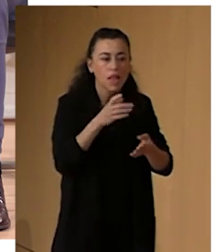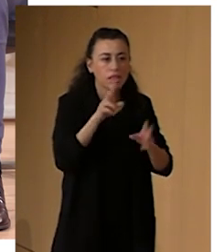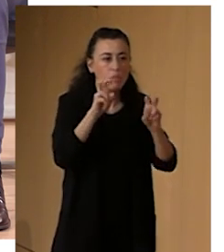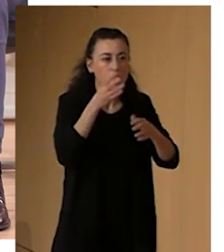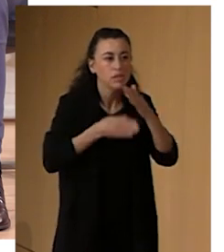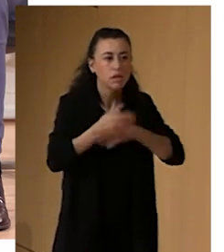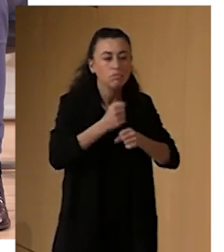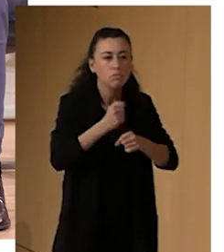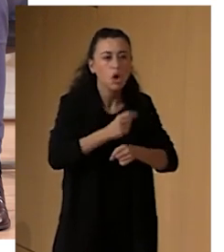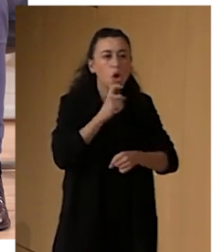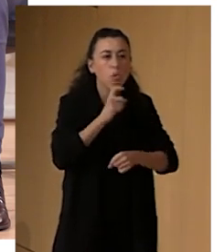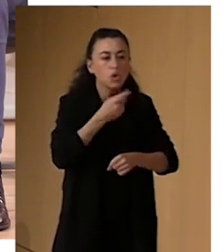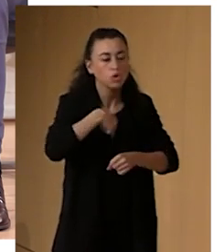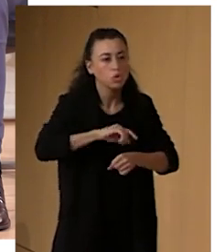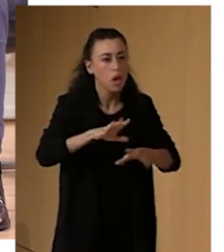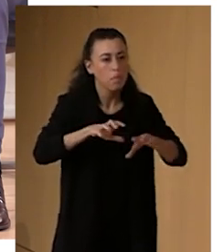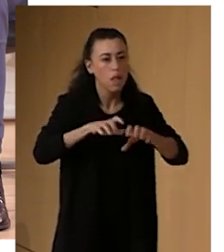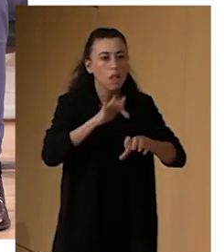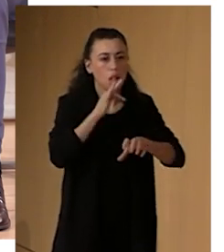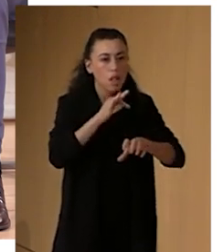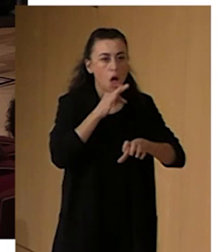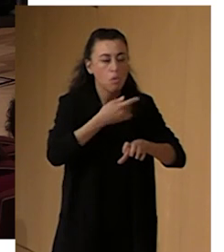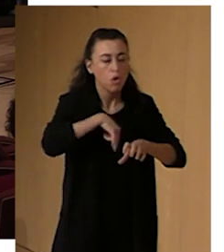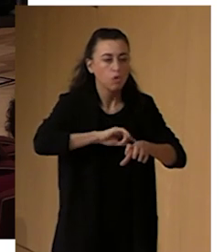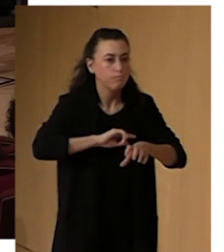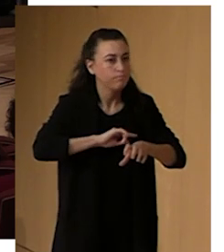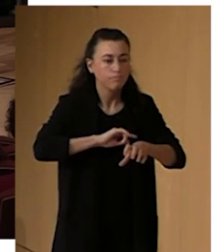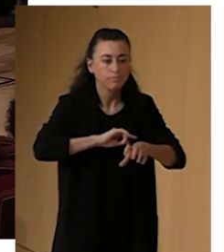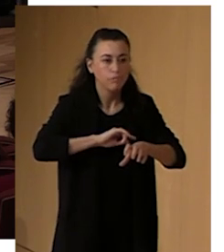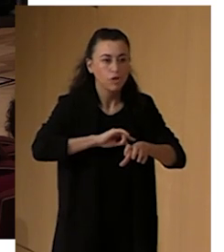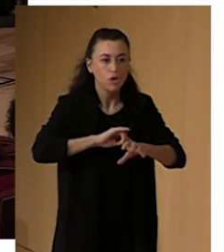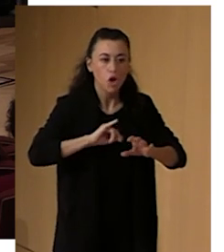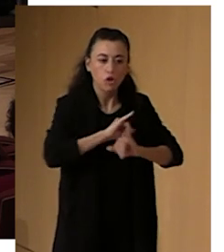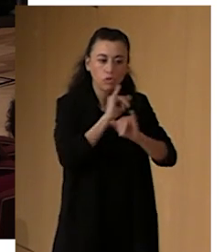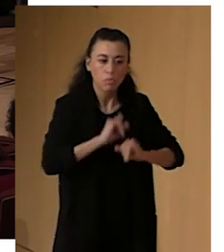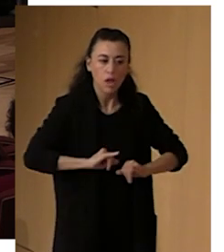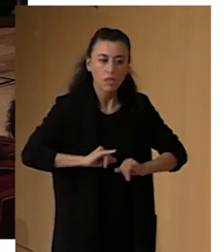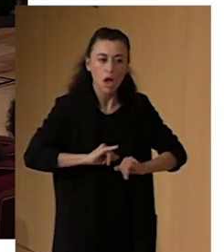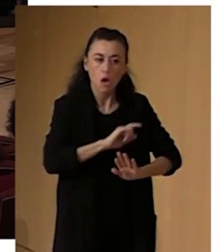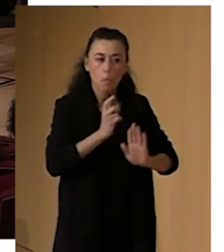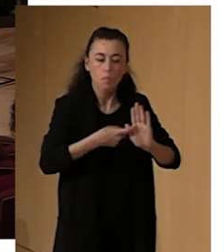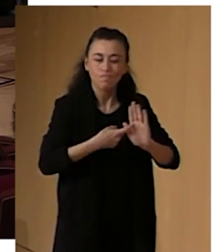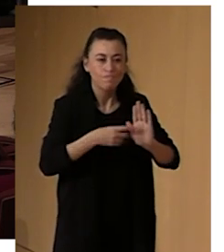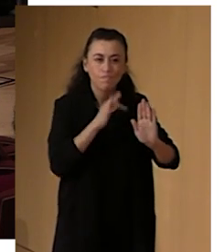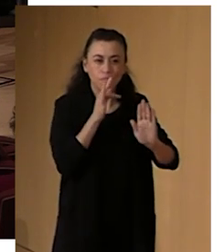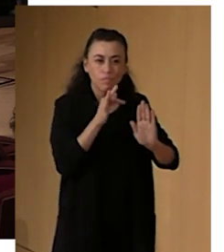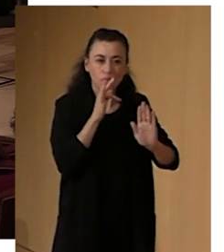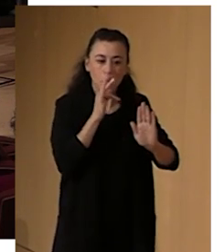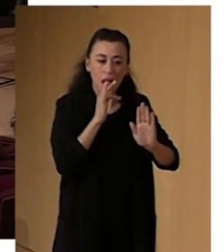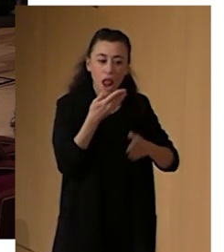estamos Endo que todavía no no no estamos plenamente felices con ello dentro de la de la